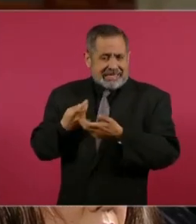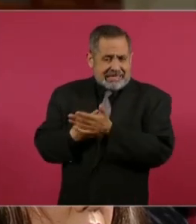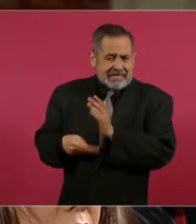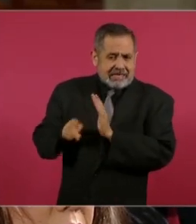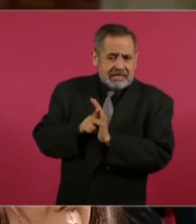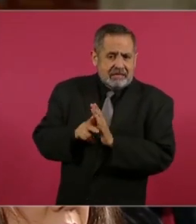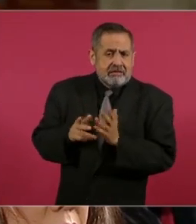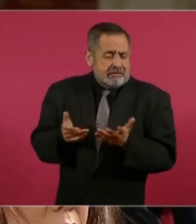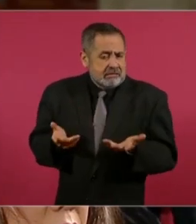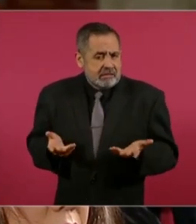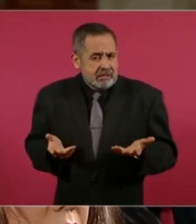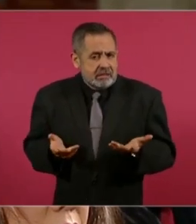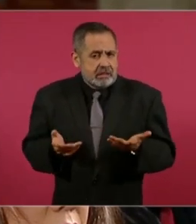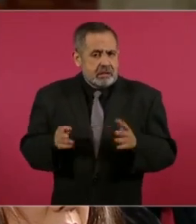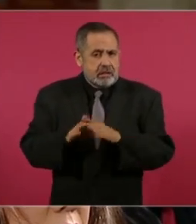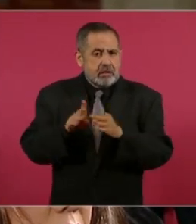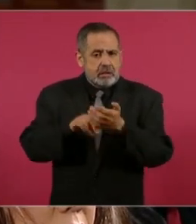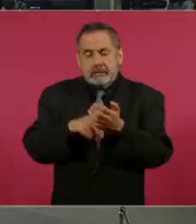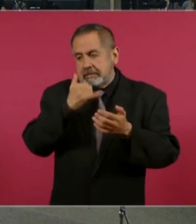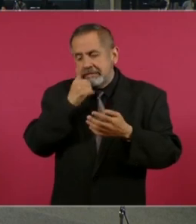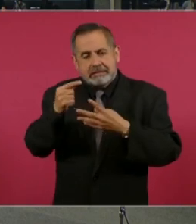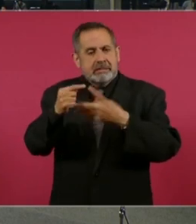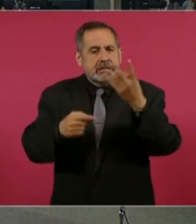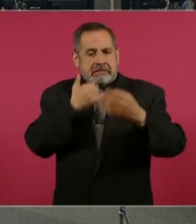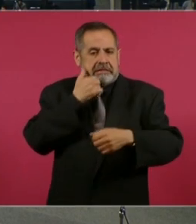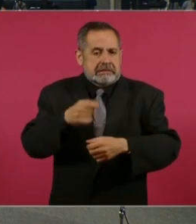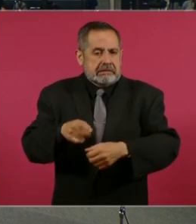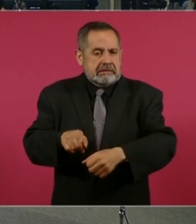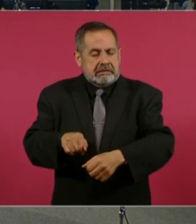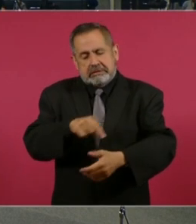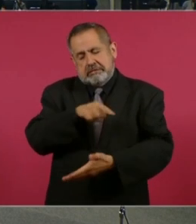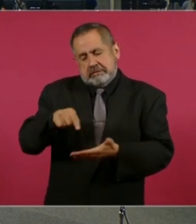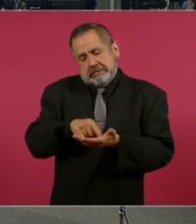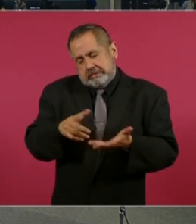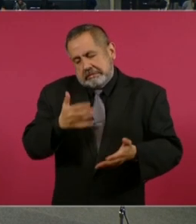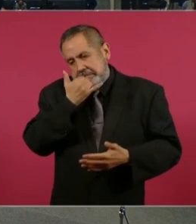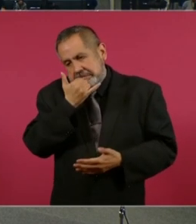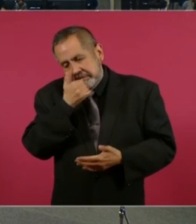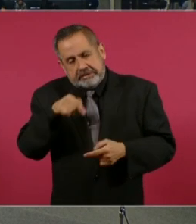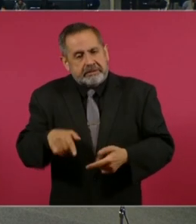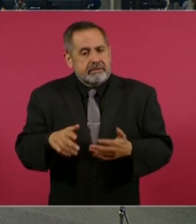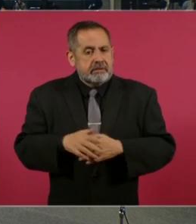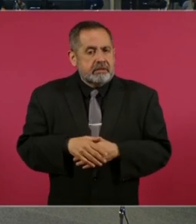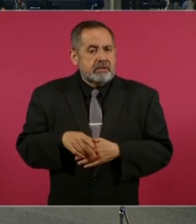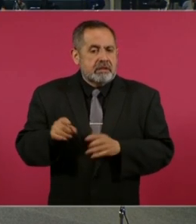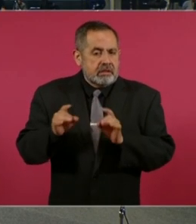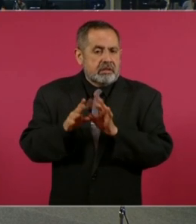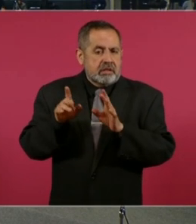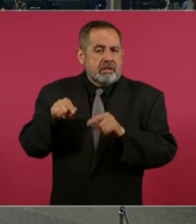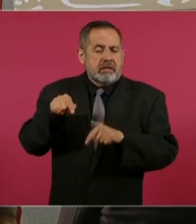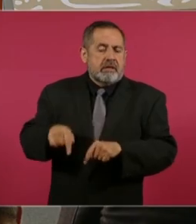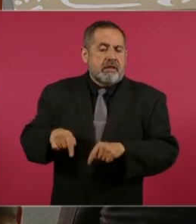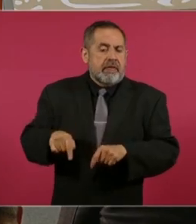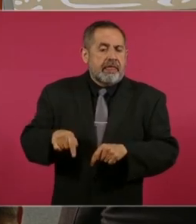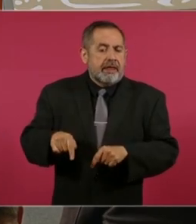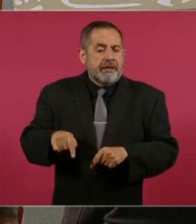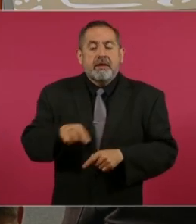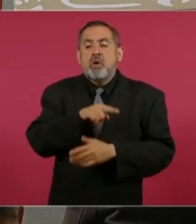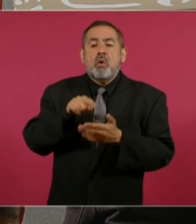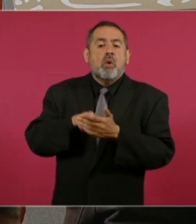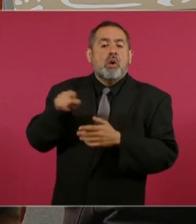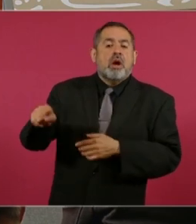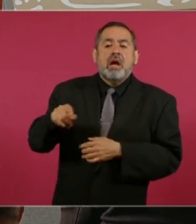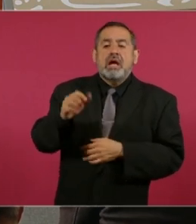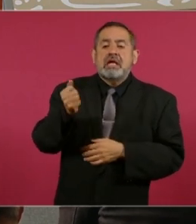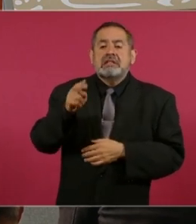que ya sean basificados. Perdón, presidente, por el espacio, sí. Pero también igualmente esto ya es finalmente en el ejido de San